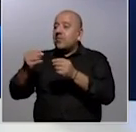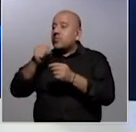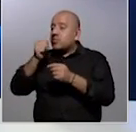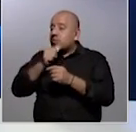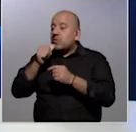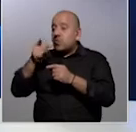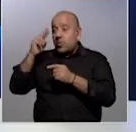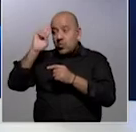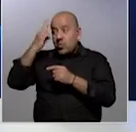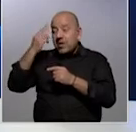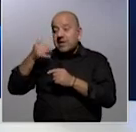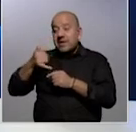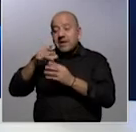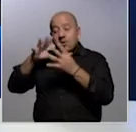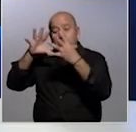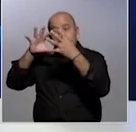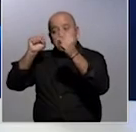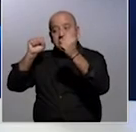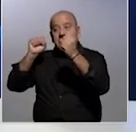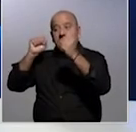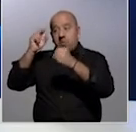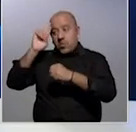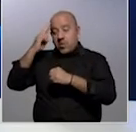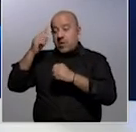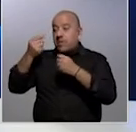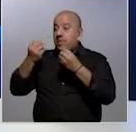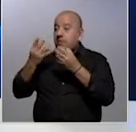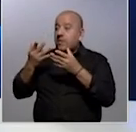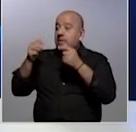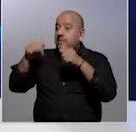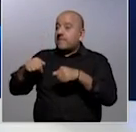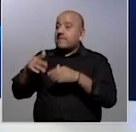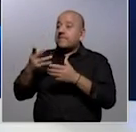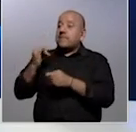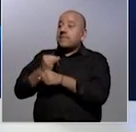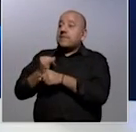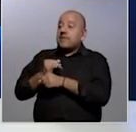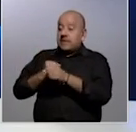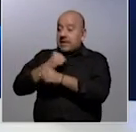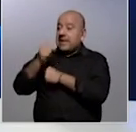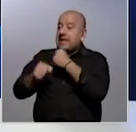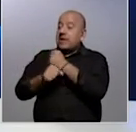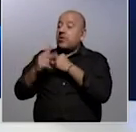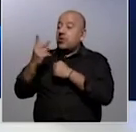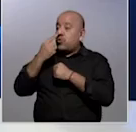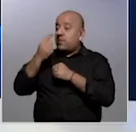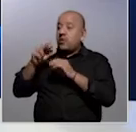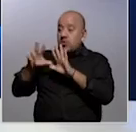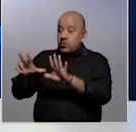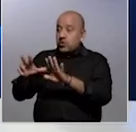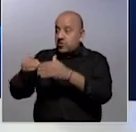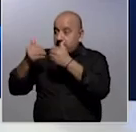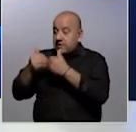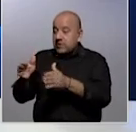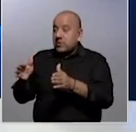porque para el uruguay éste es una institución muy joven nosotros en realidad desde el 2008 que se creó se integran en el